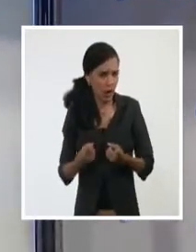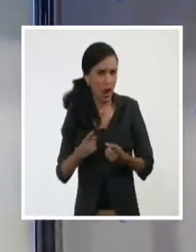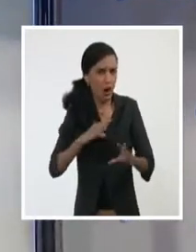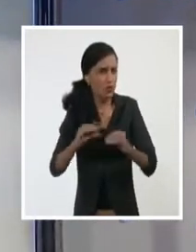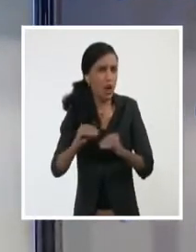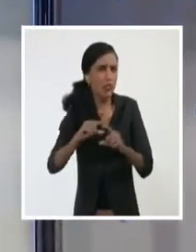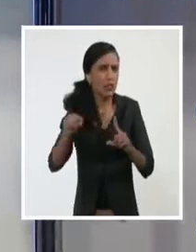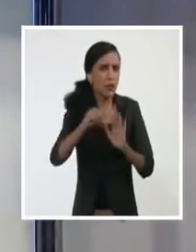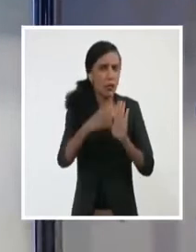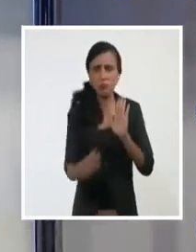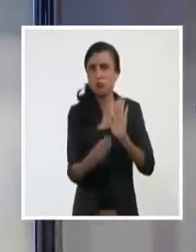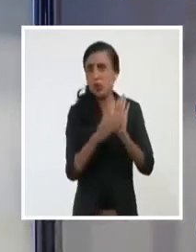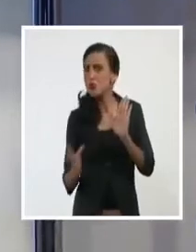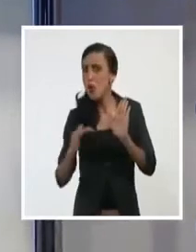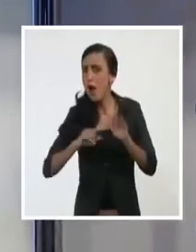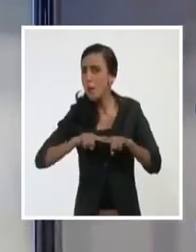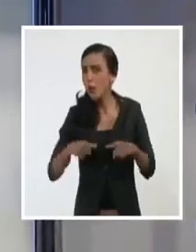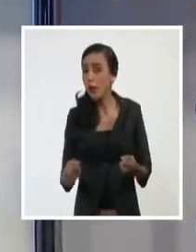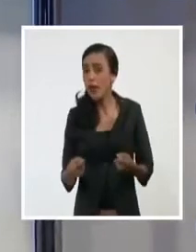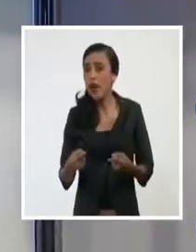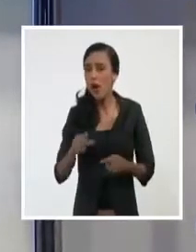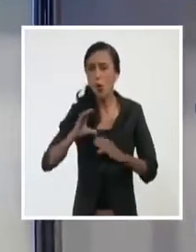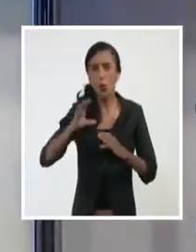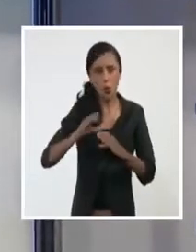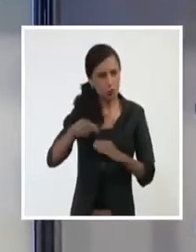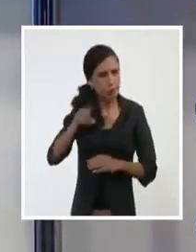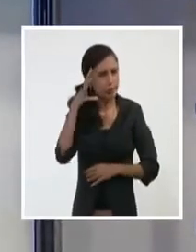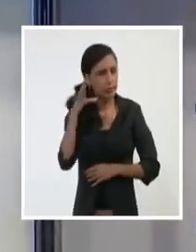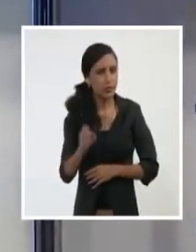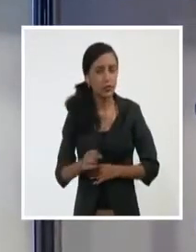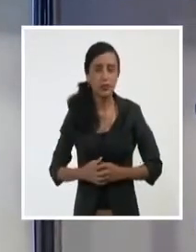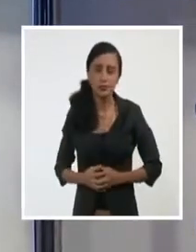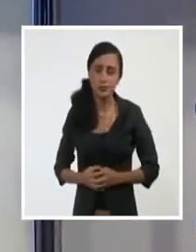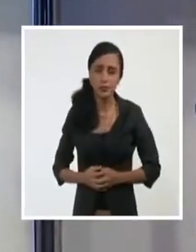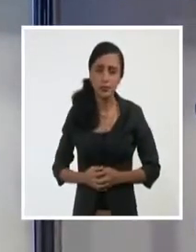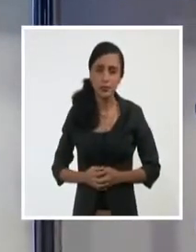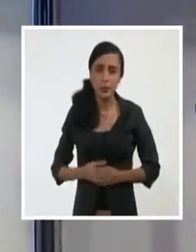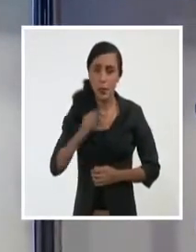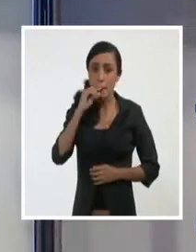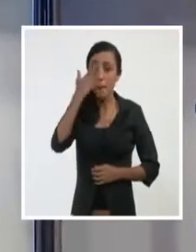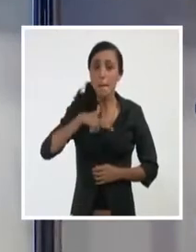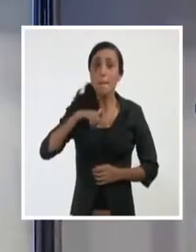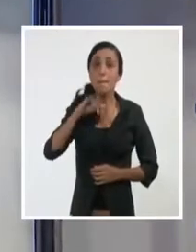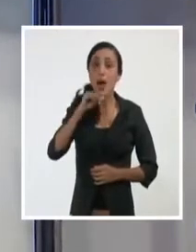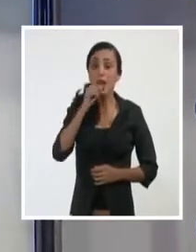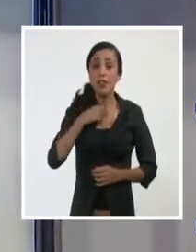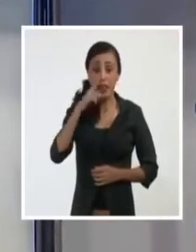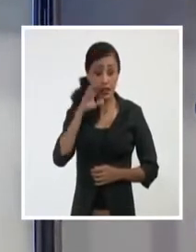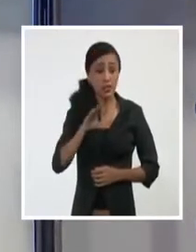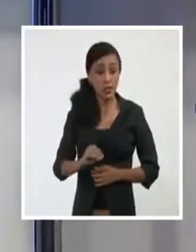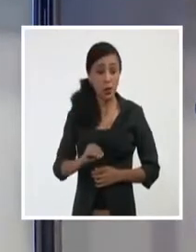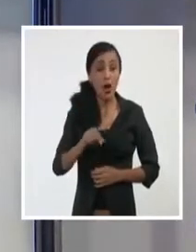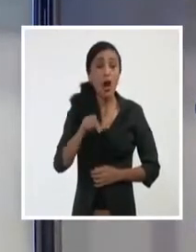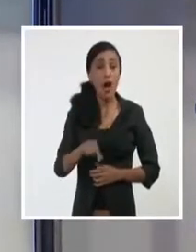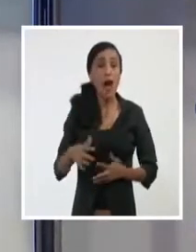Les propongo entender el porqué de esta cumbre. Biden se ufanó durante su campaña electoral en decir que regresaría a Estados